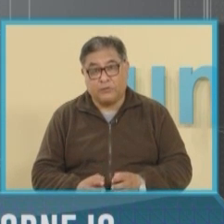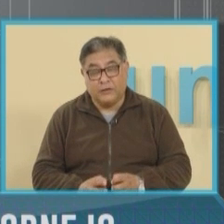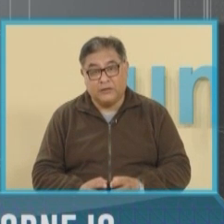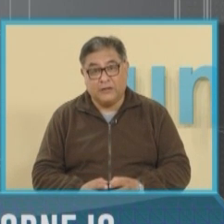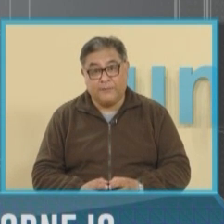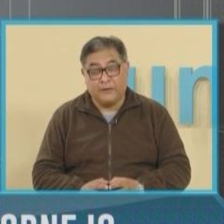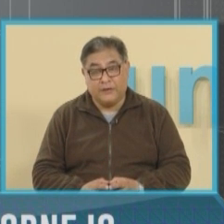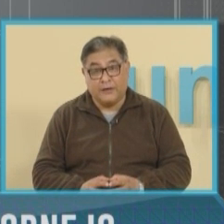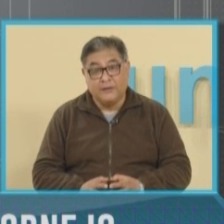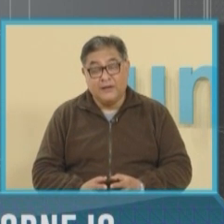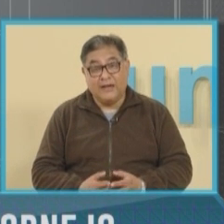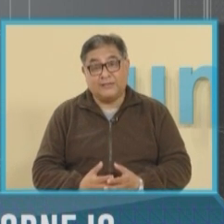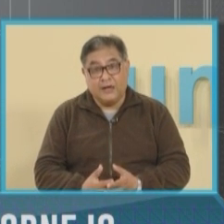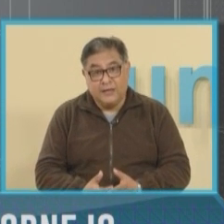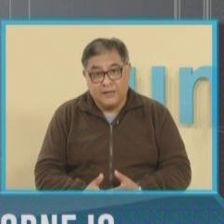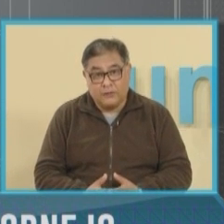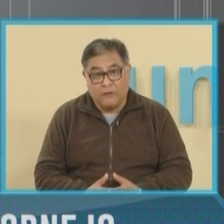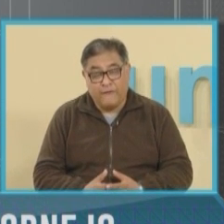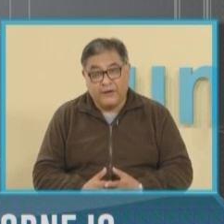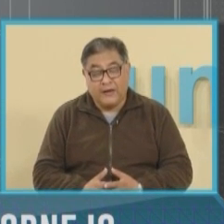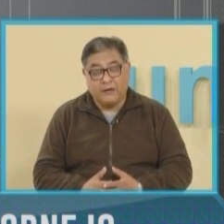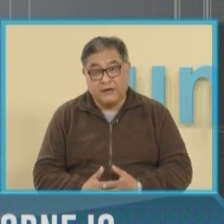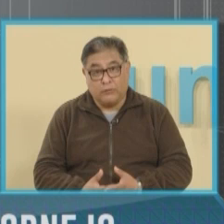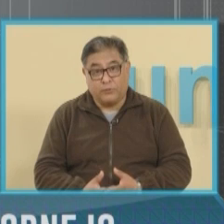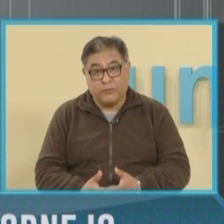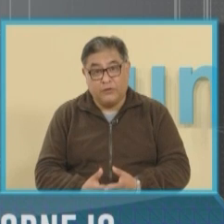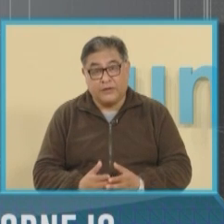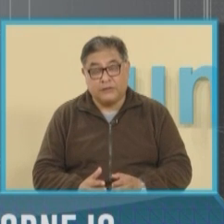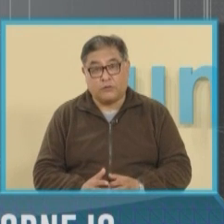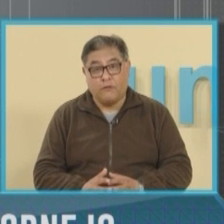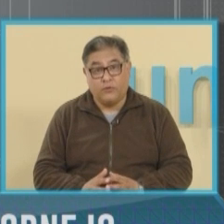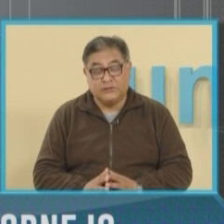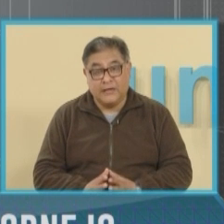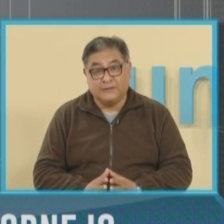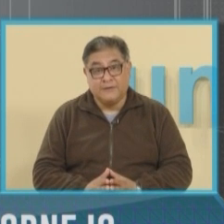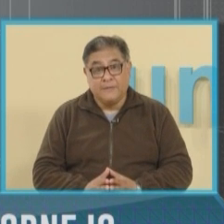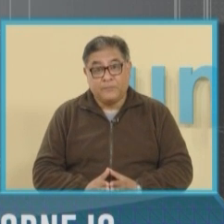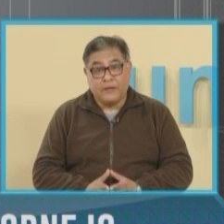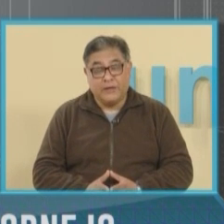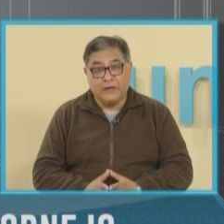respecto del tema era la salida del actual fiscal, el actual procurador, que es Rodolfo González,